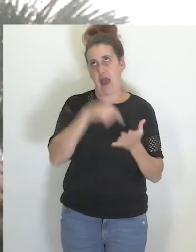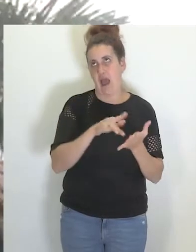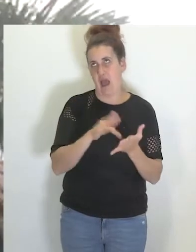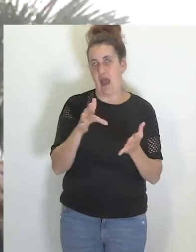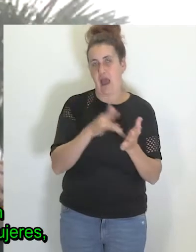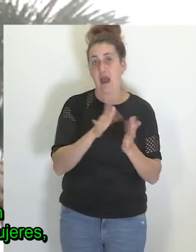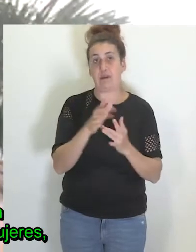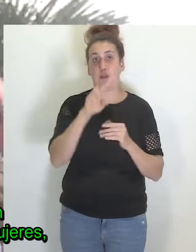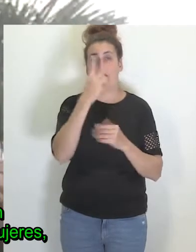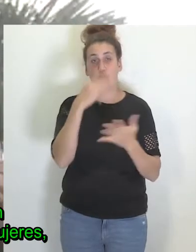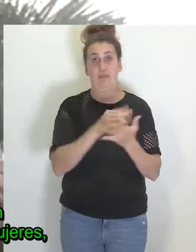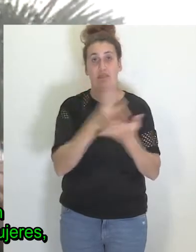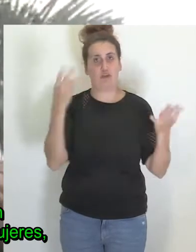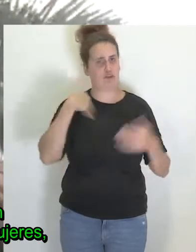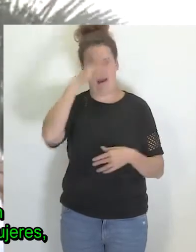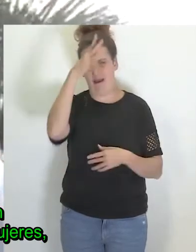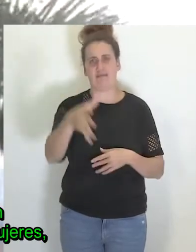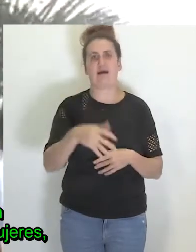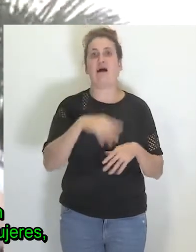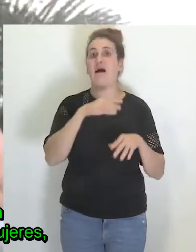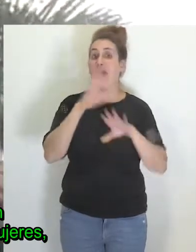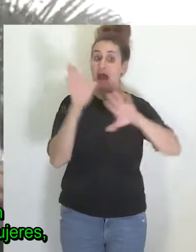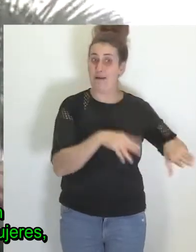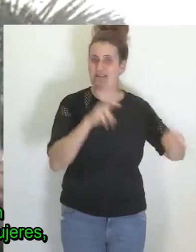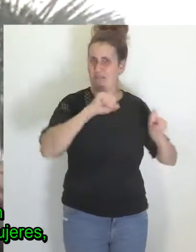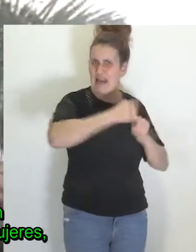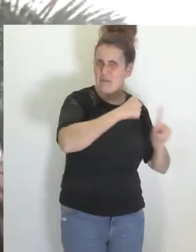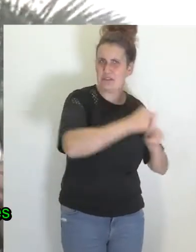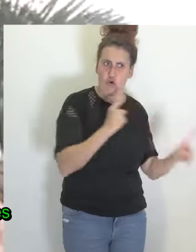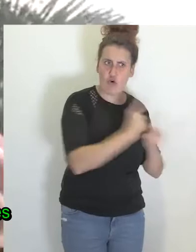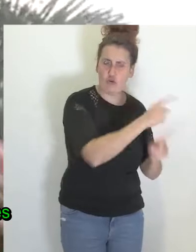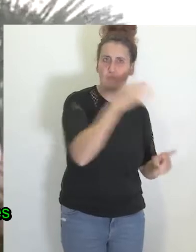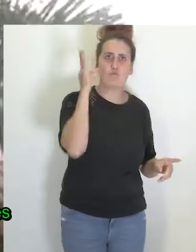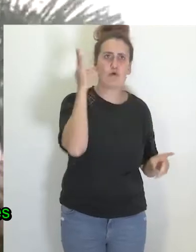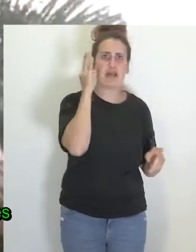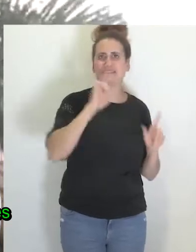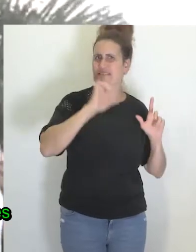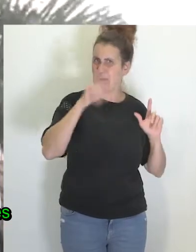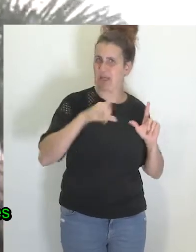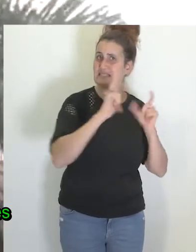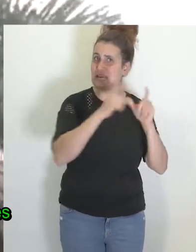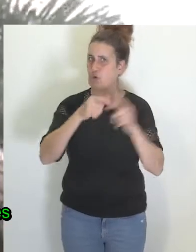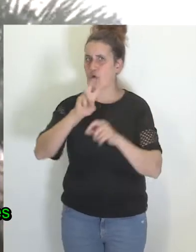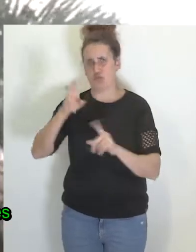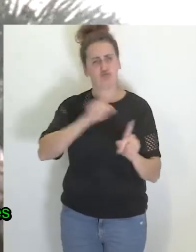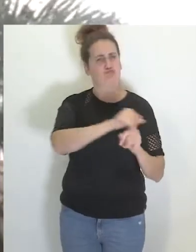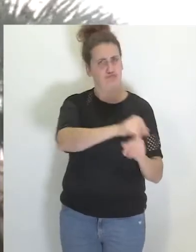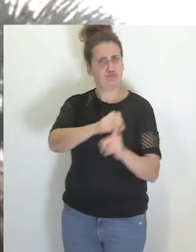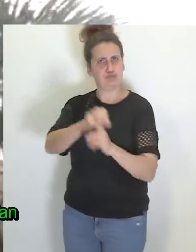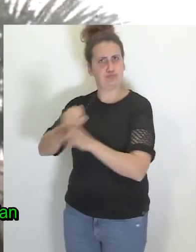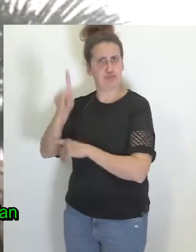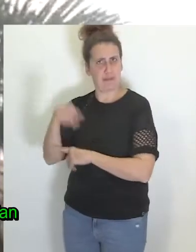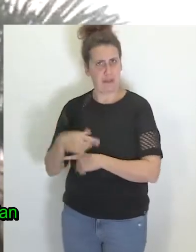2018. Aparte de toda la represión que habían dirigido contra las mujeres, también habían otros sectores que eran reprimidos